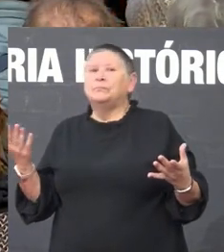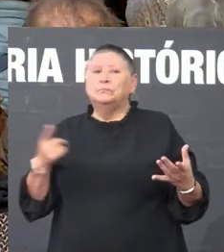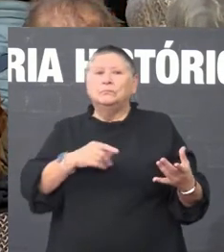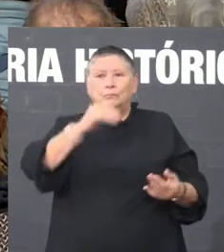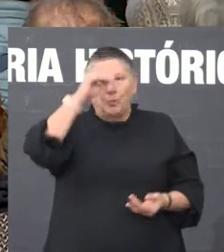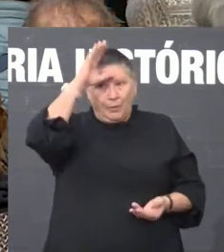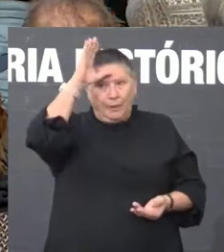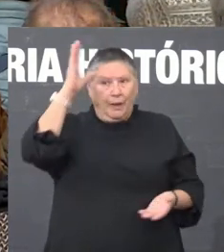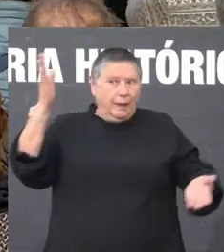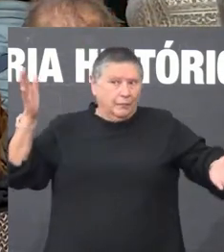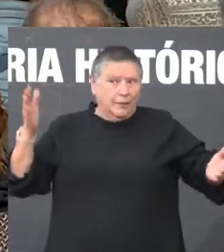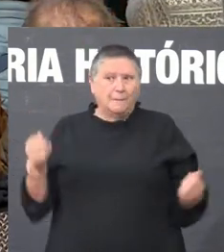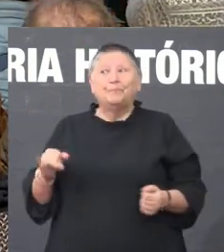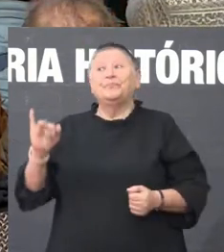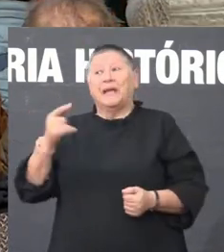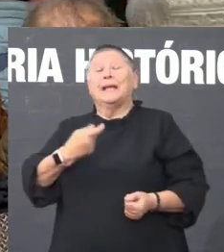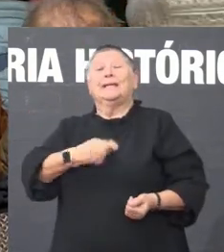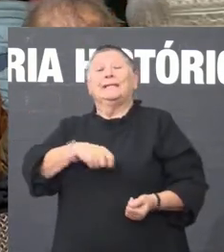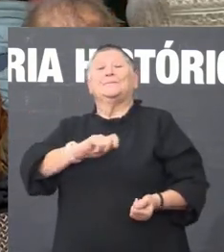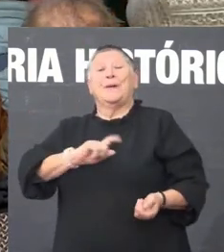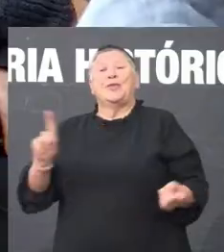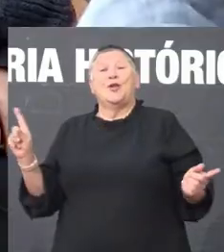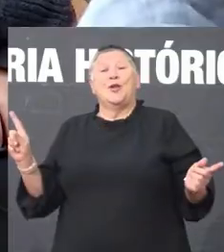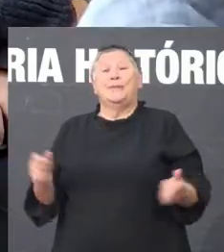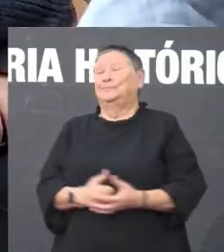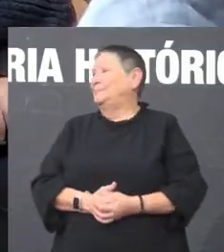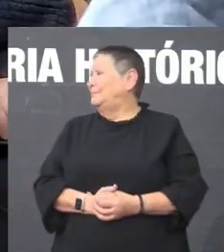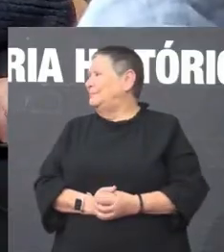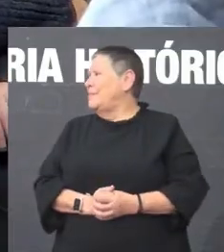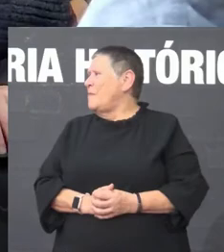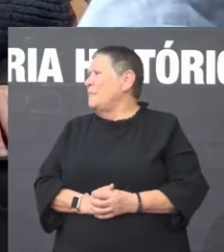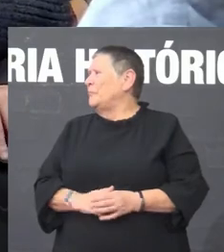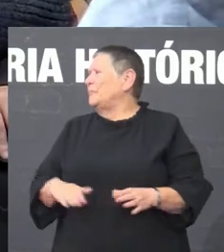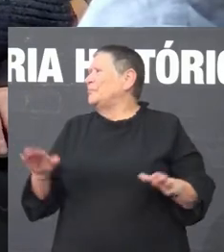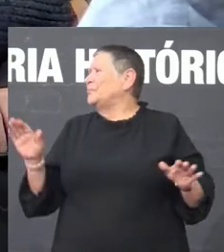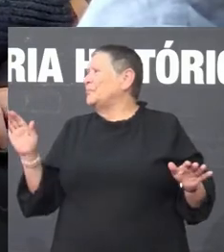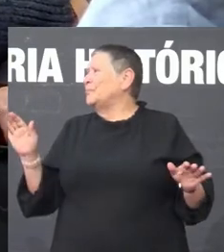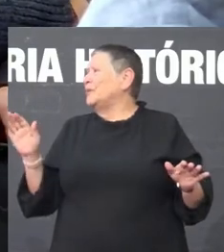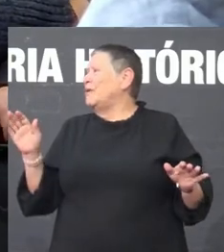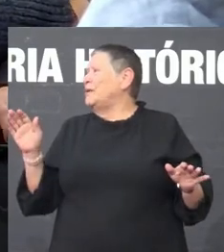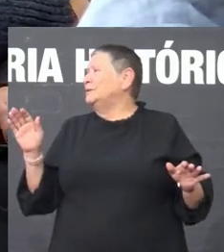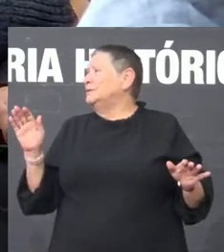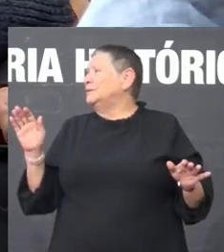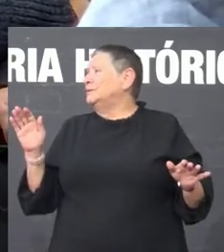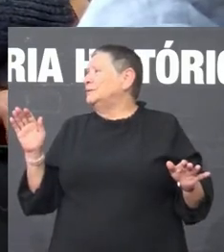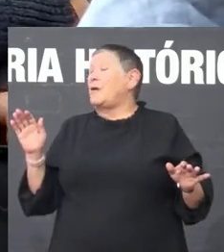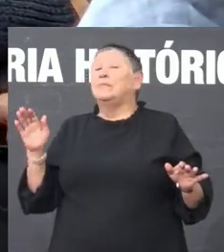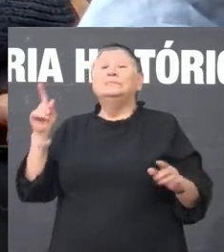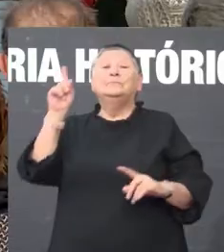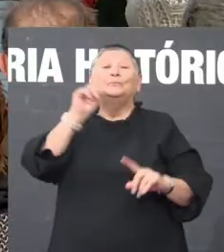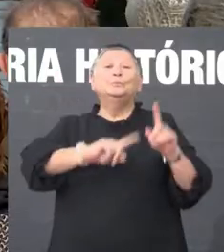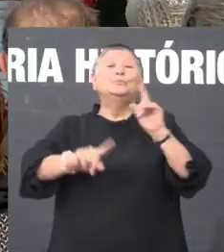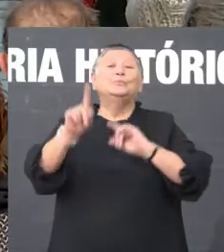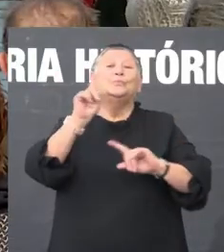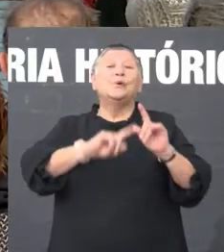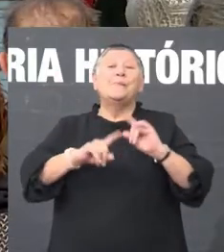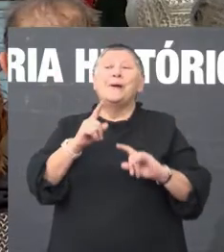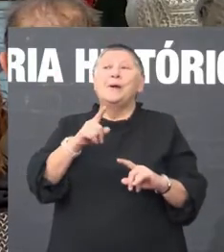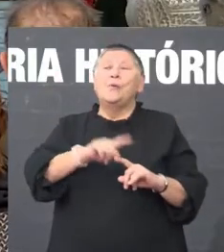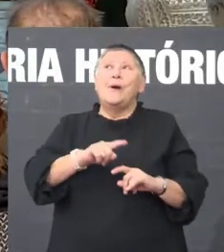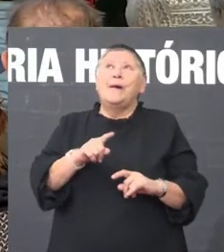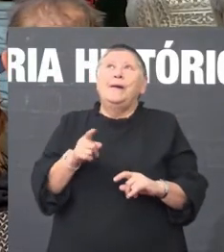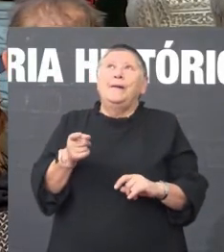inteligente. Y español. Y español. Muy. No, muy digo esto porque el problema no es